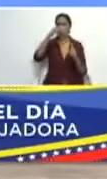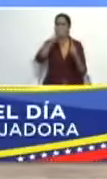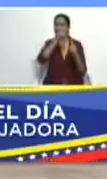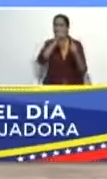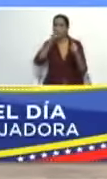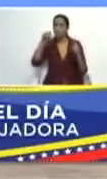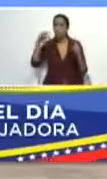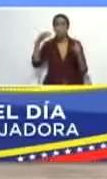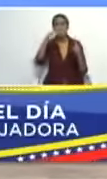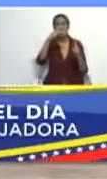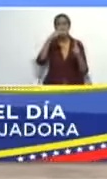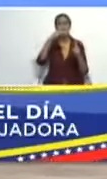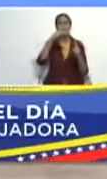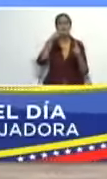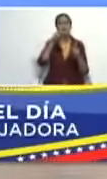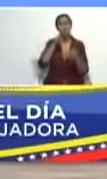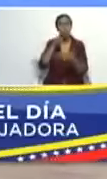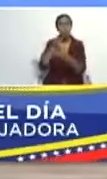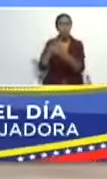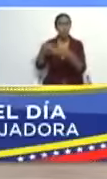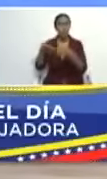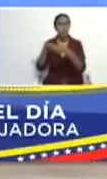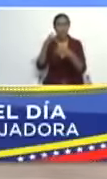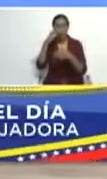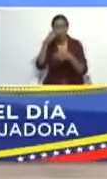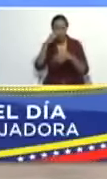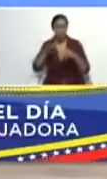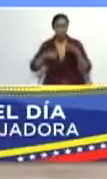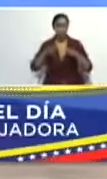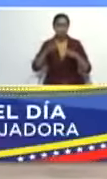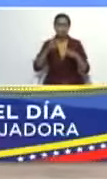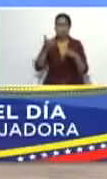contra oligarquía, contra los apellidos, contra el imperialismo.